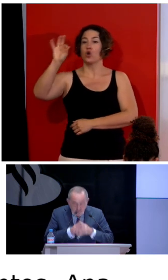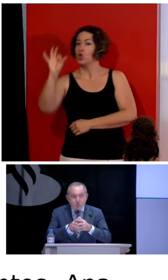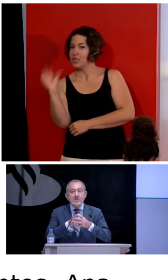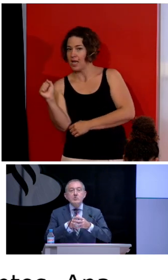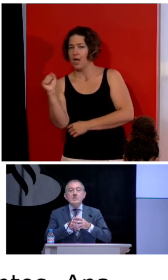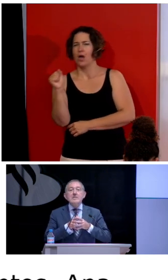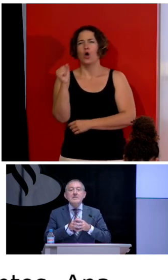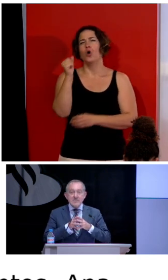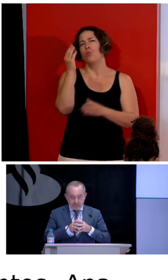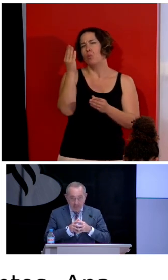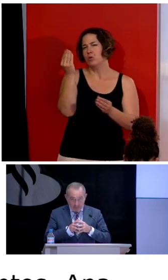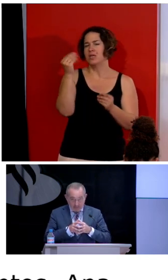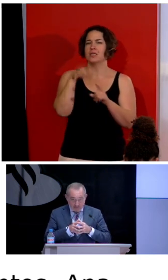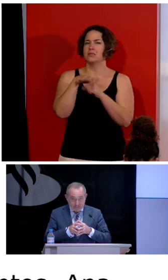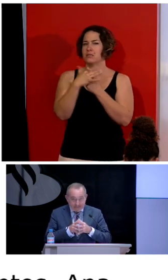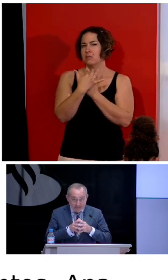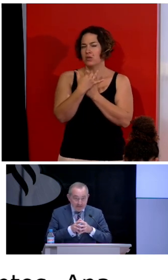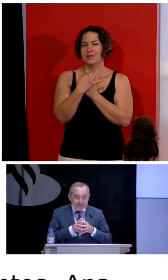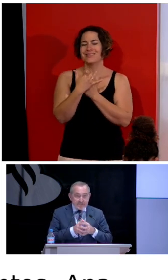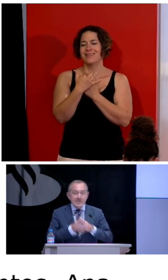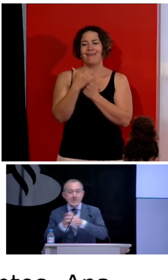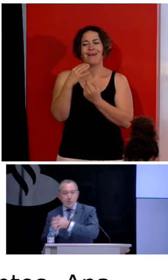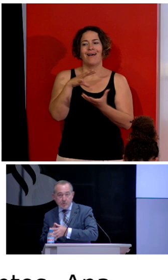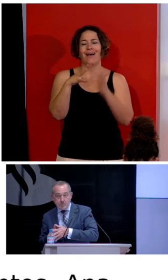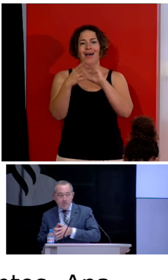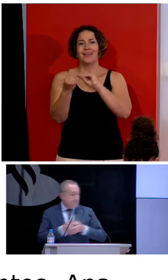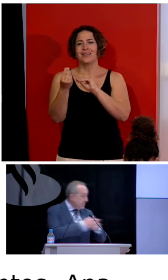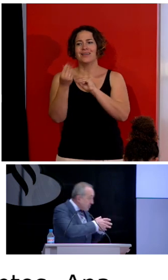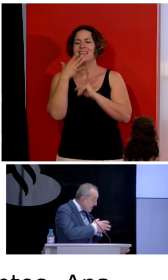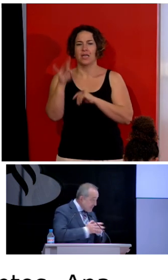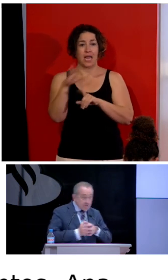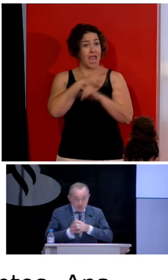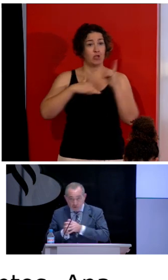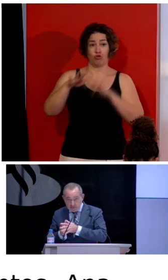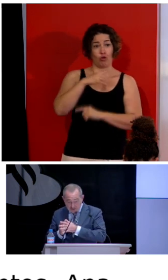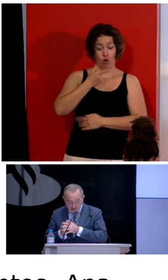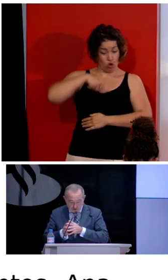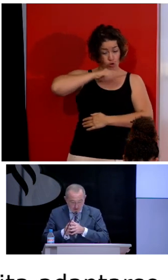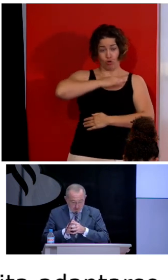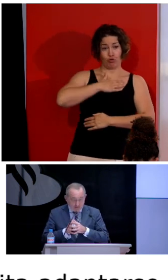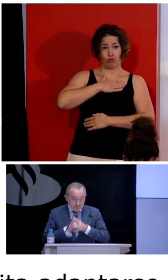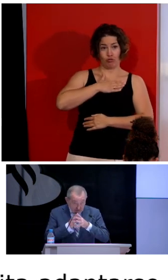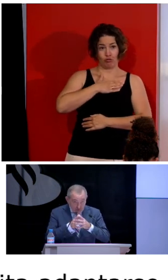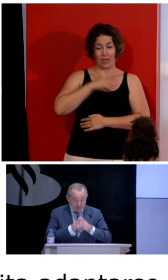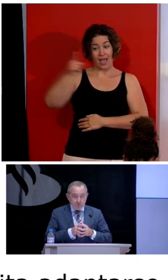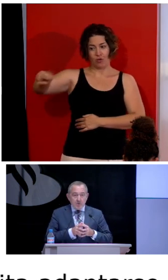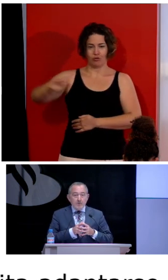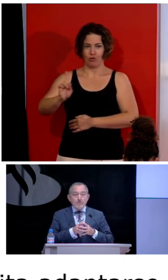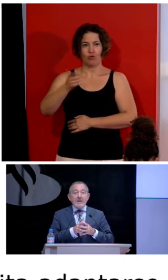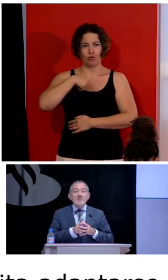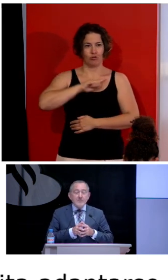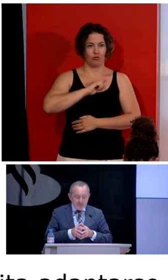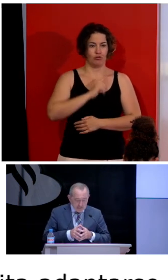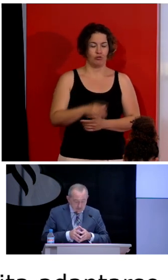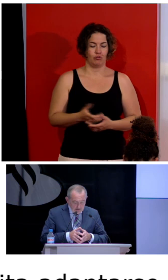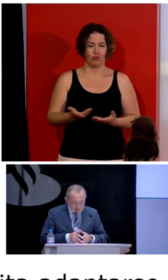en muchos casos quien necesita adaptarse es el entorno, nosotras y nosotros entre ellos. Dicho eso, para